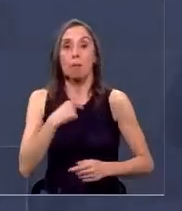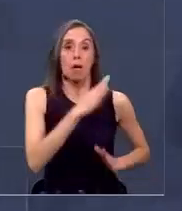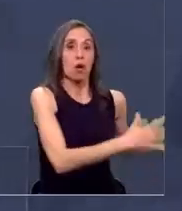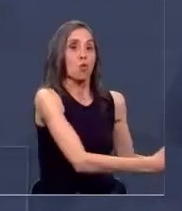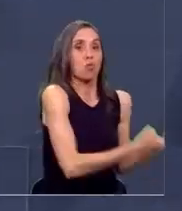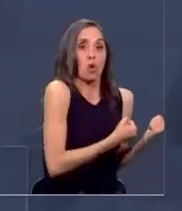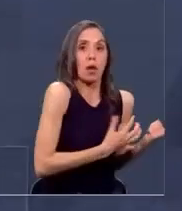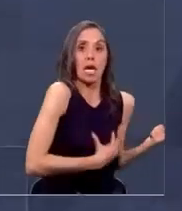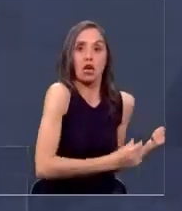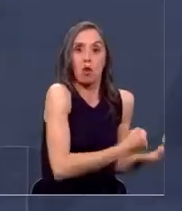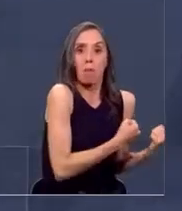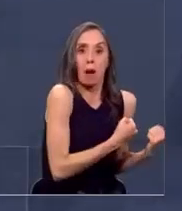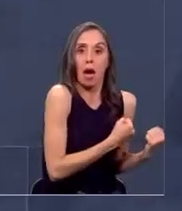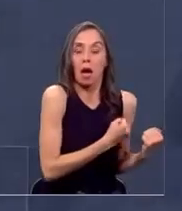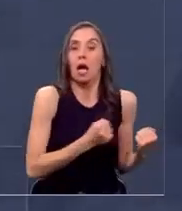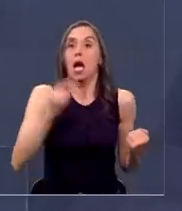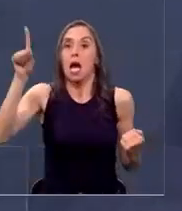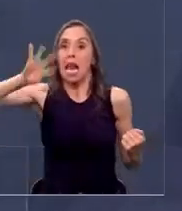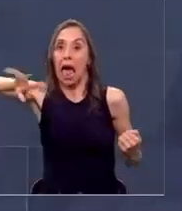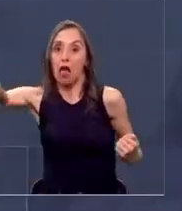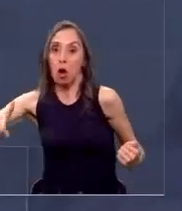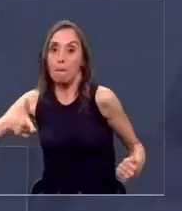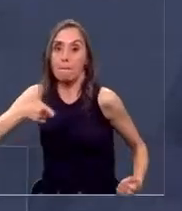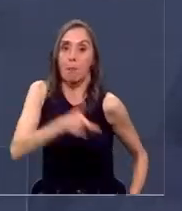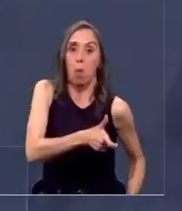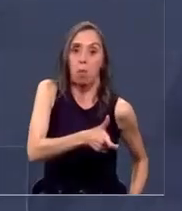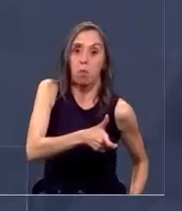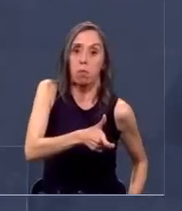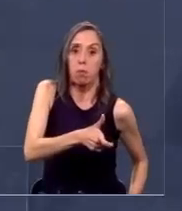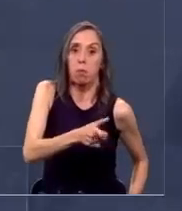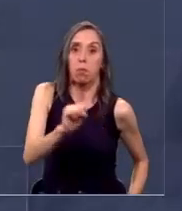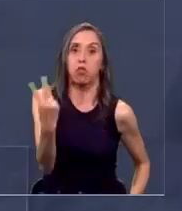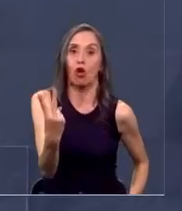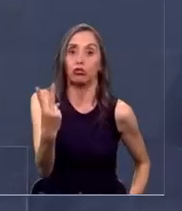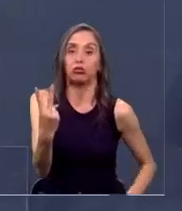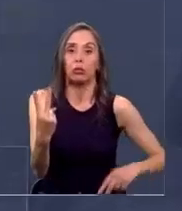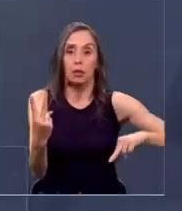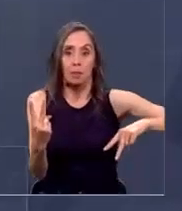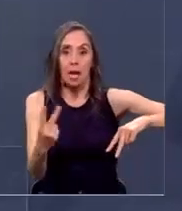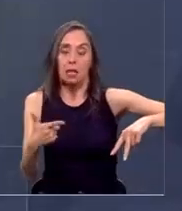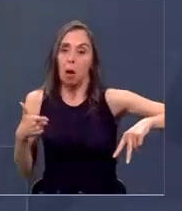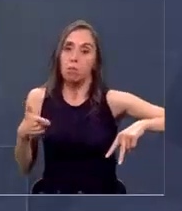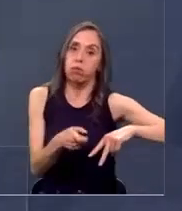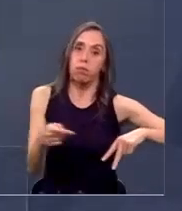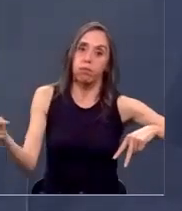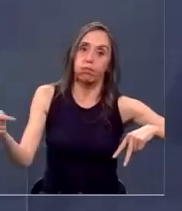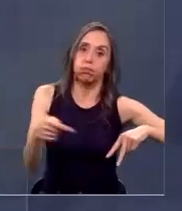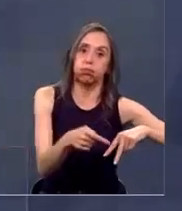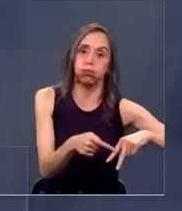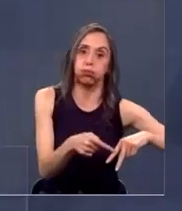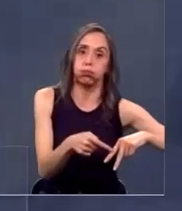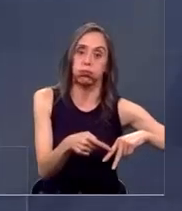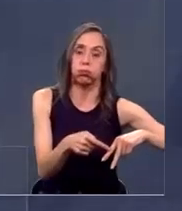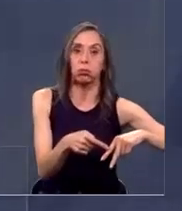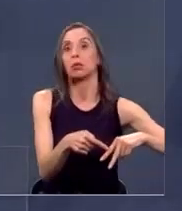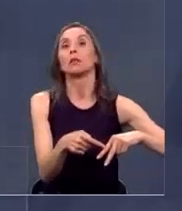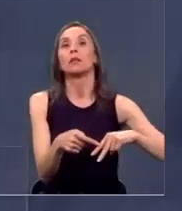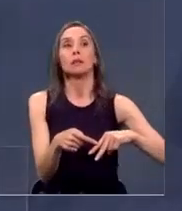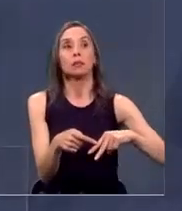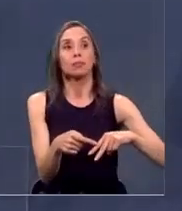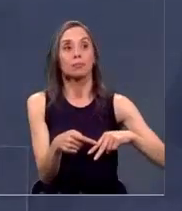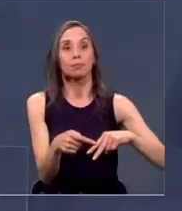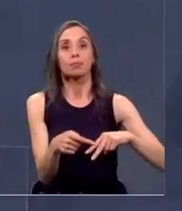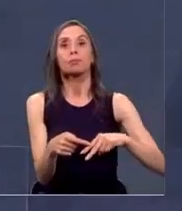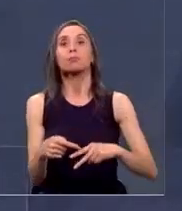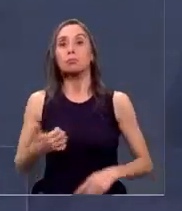proteger a su hijo, produciéndose un segundo disparo, el cual llega de lleno en su pierna izquierda. Producto de esto, se procedió a realizar